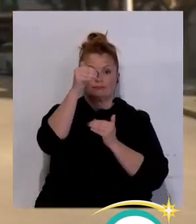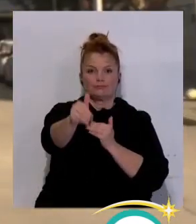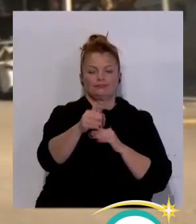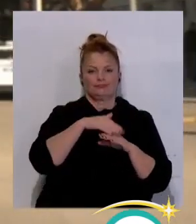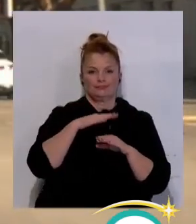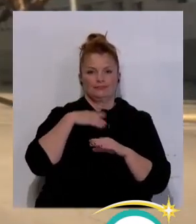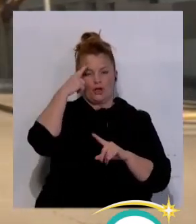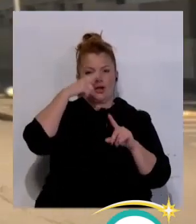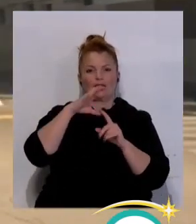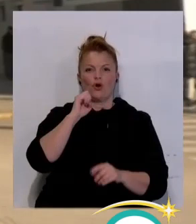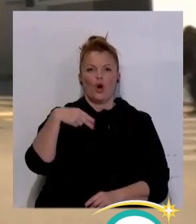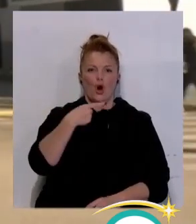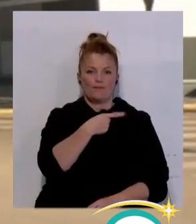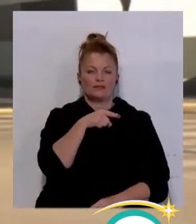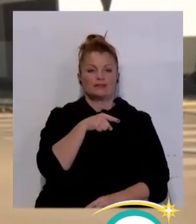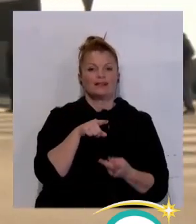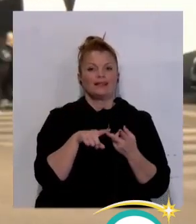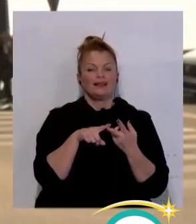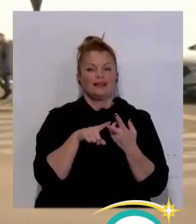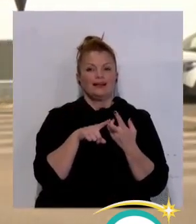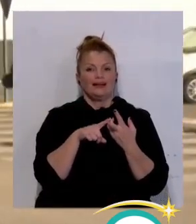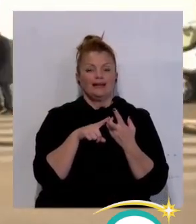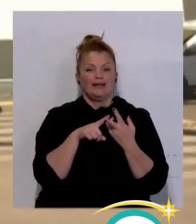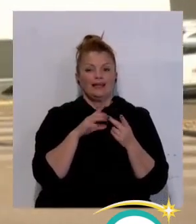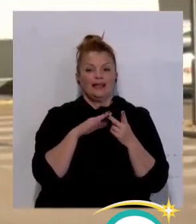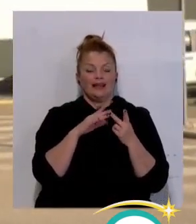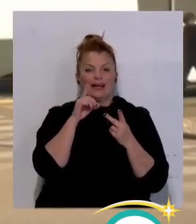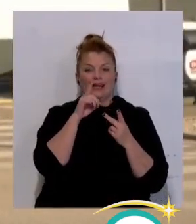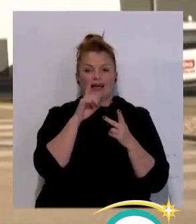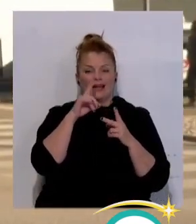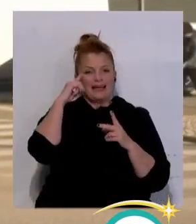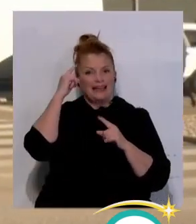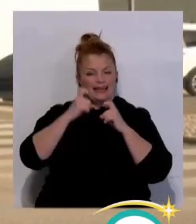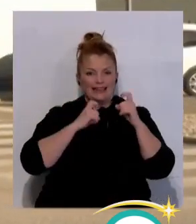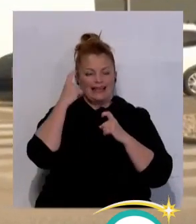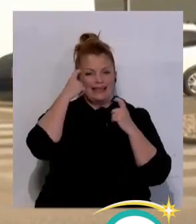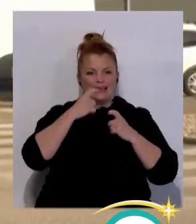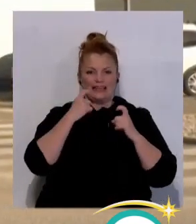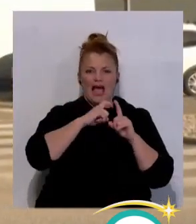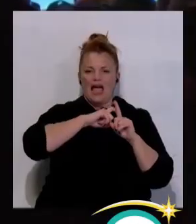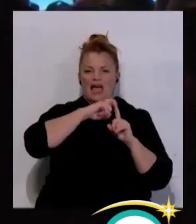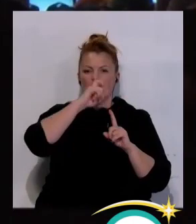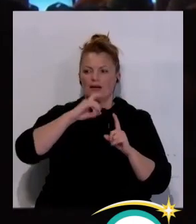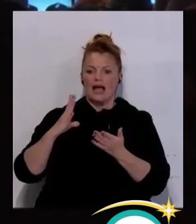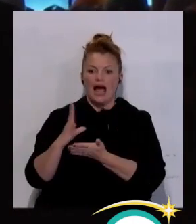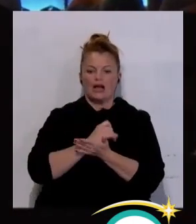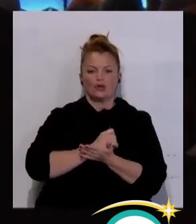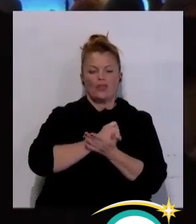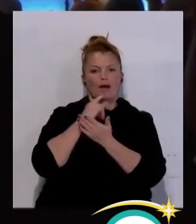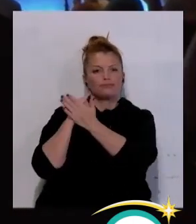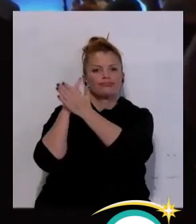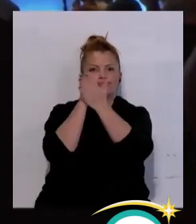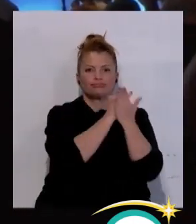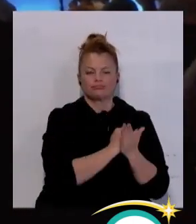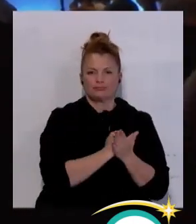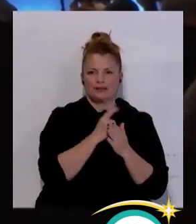y efectivamente en estos planes todos intentamos llegar a ese cribado etario, es decir, a cribar a toda la población donde sabemos